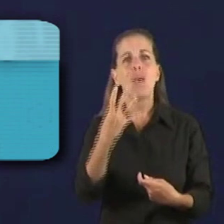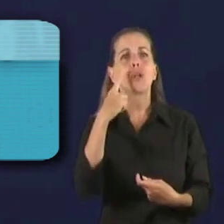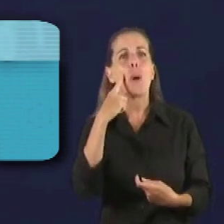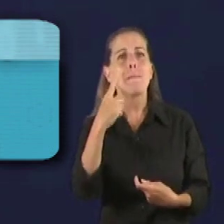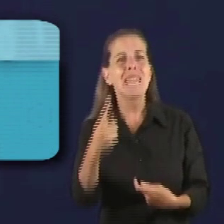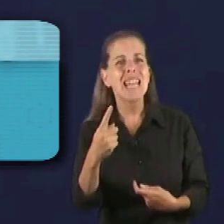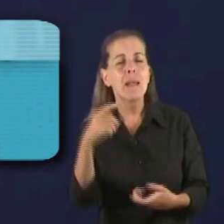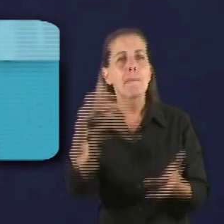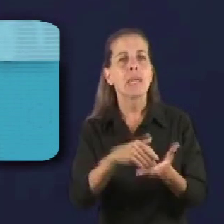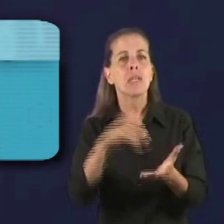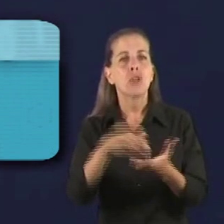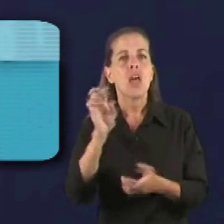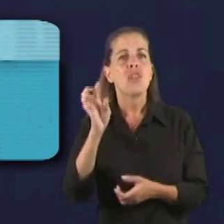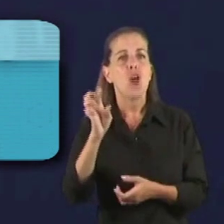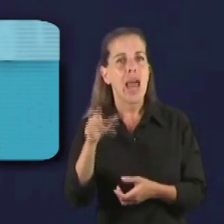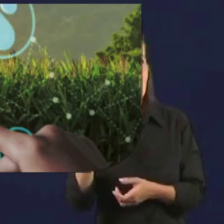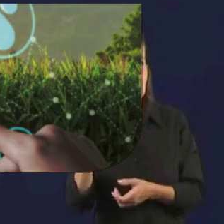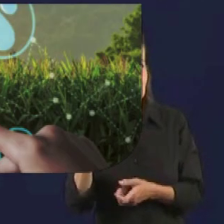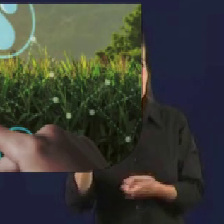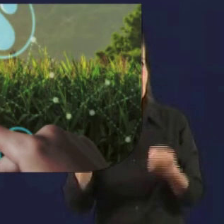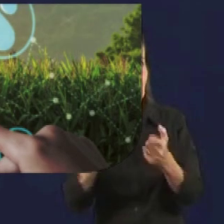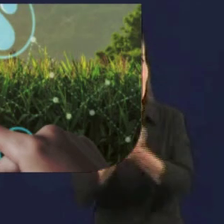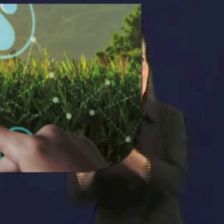de dólares en subsidios a las empresas de